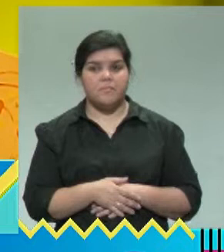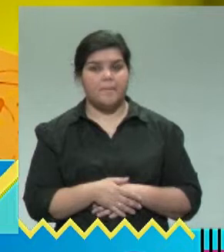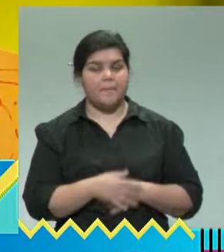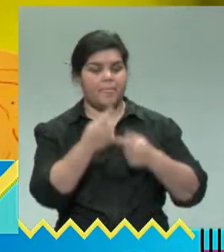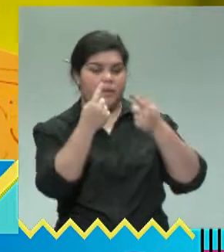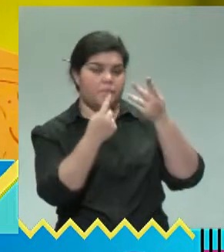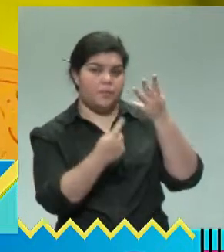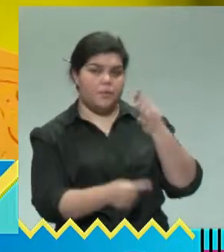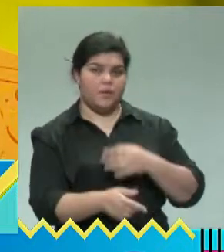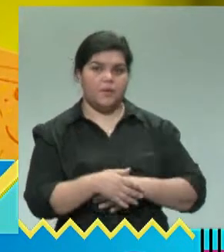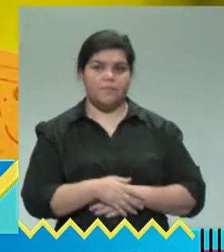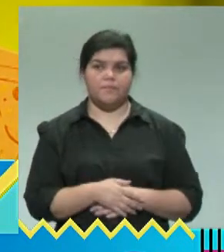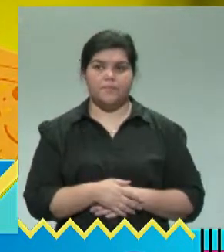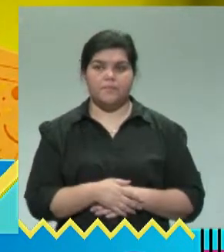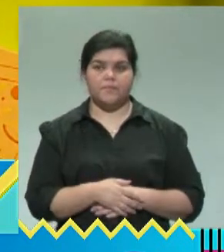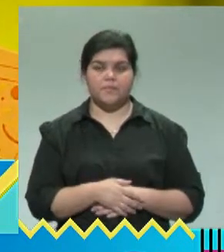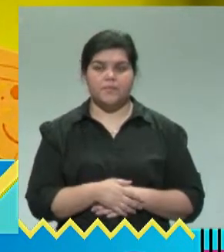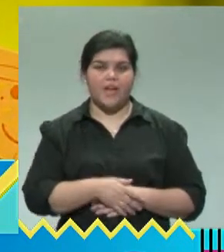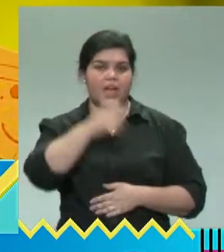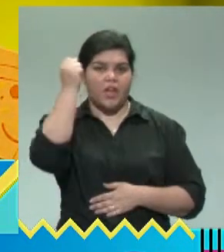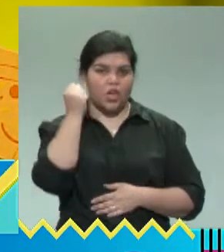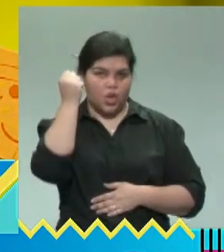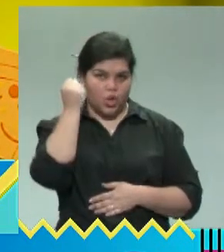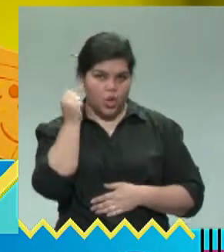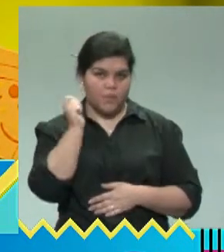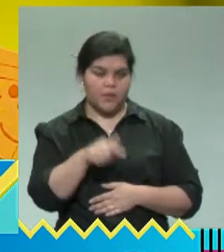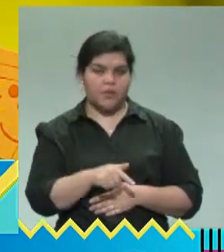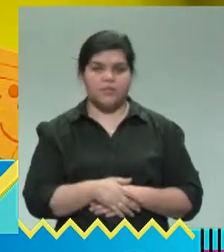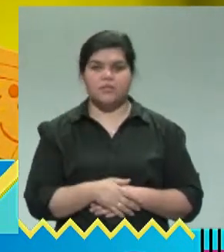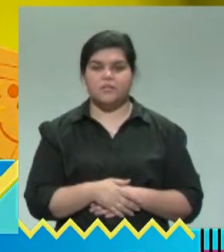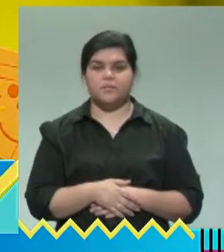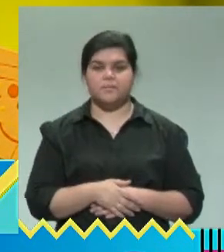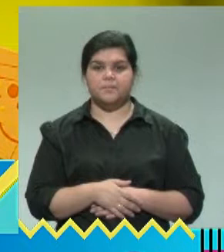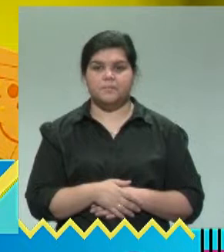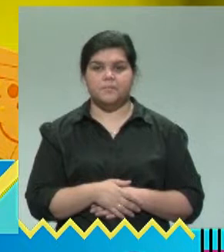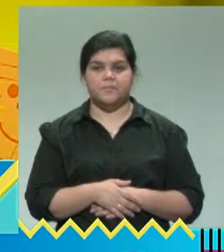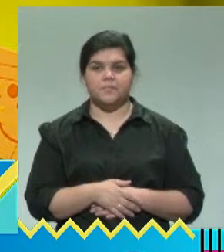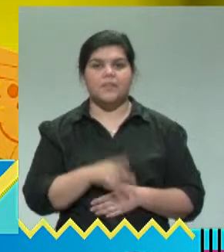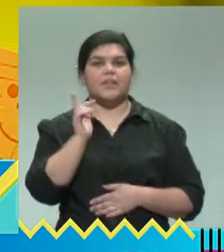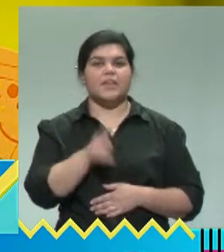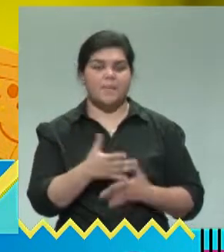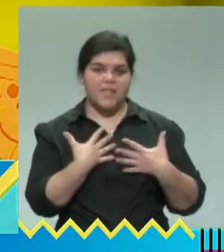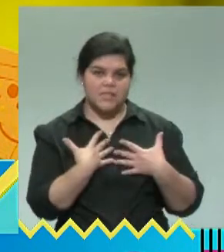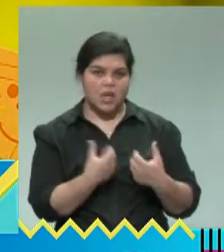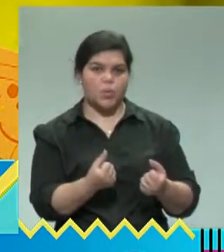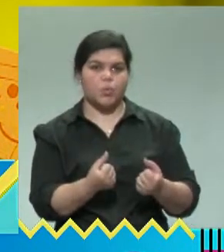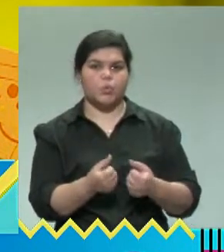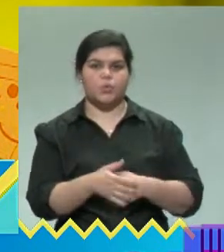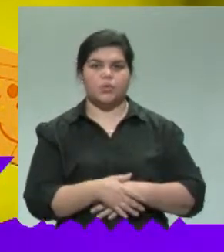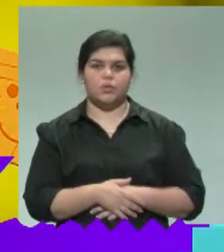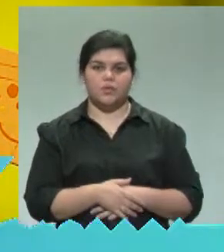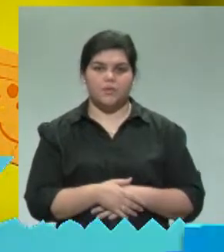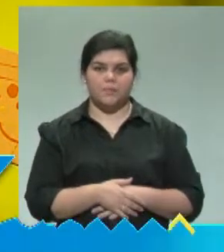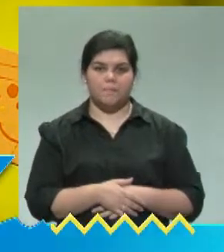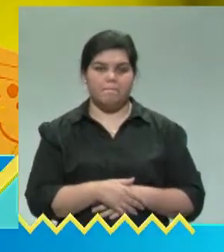múltiples. Desde económico, desde el punto de vista del turismo, la salud. La gente en una ciudad con